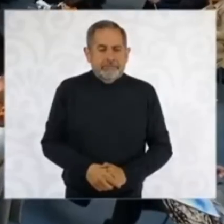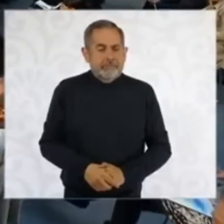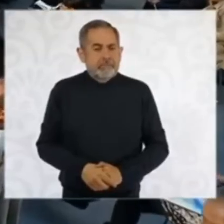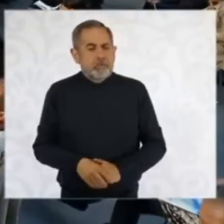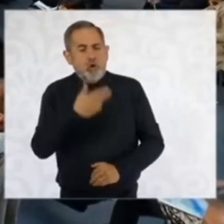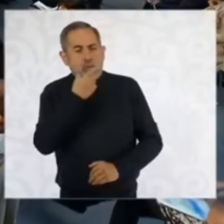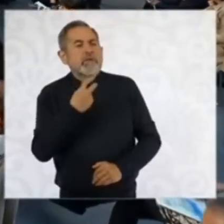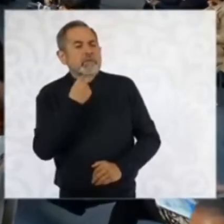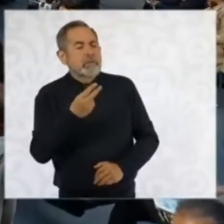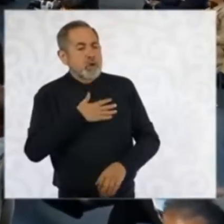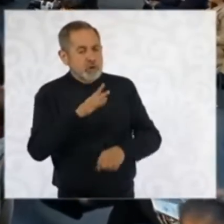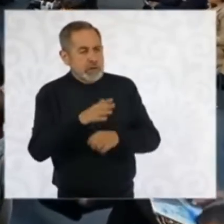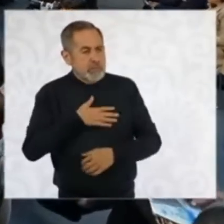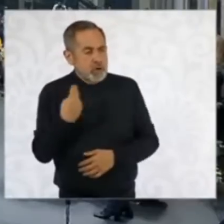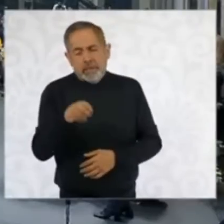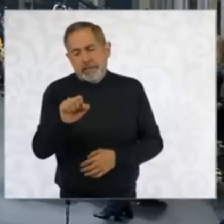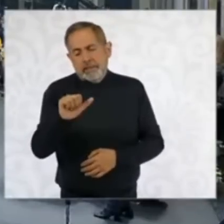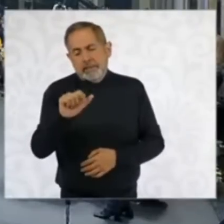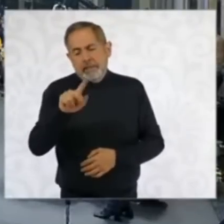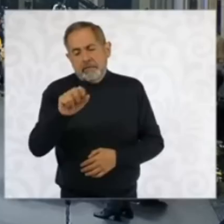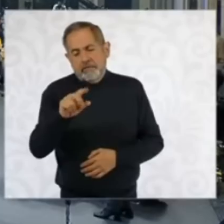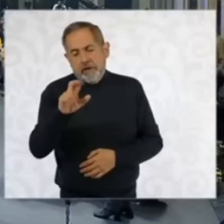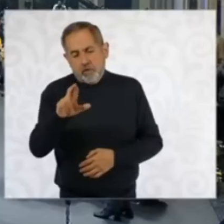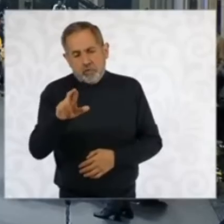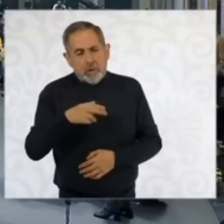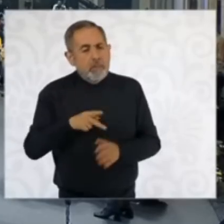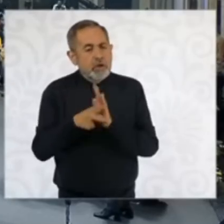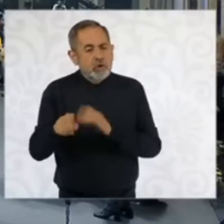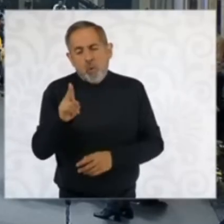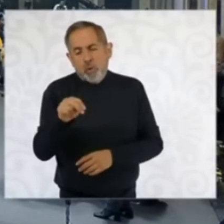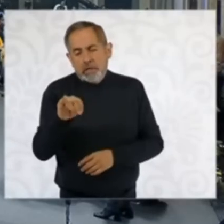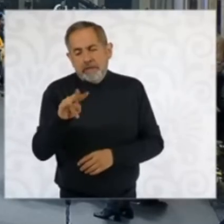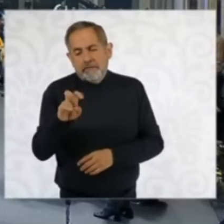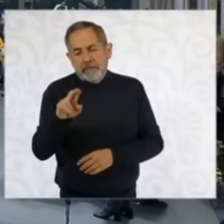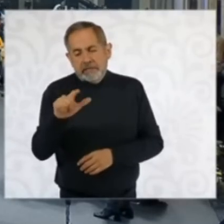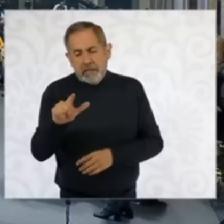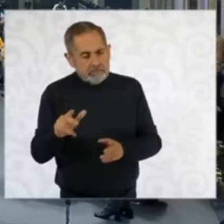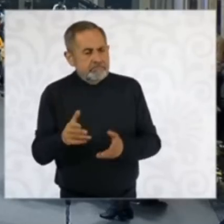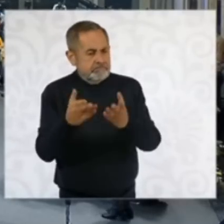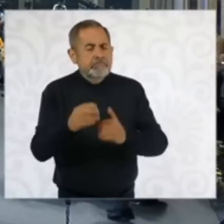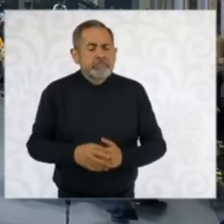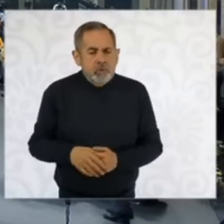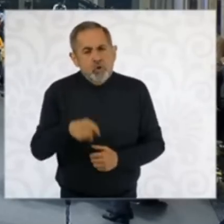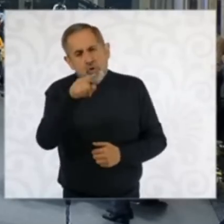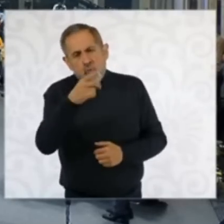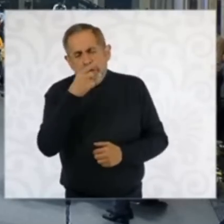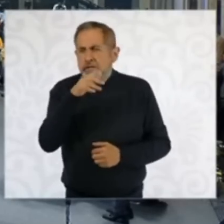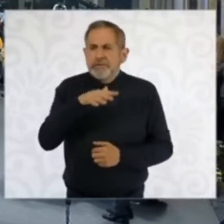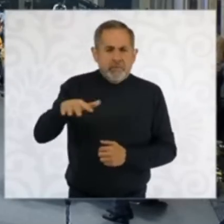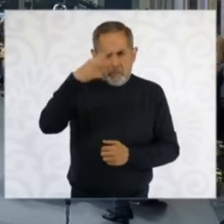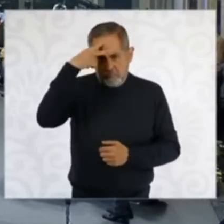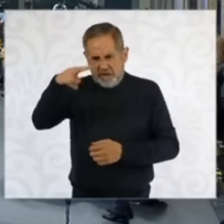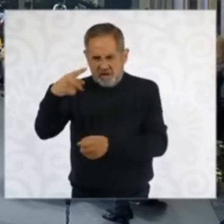Buenos días, Presidenta. Salvador Corona, del Universal. Doctora, viendo el panorama que usted comenta, que está el pueblo de México por encima